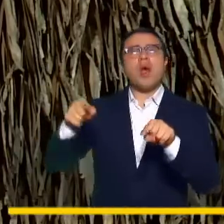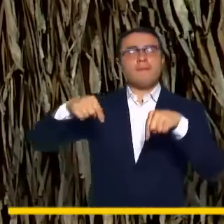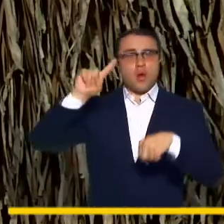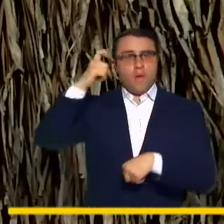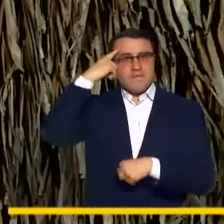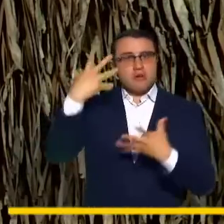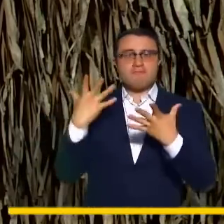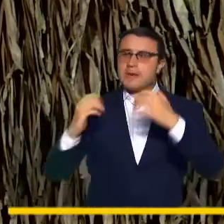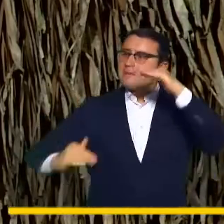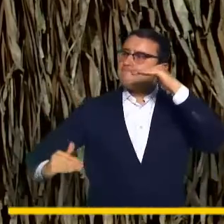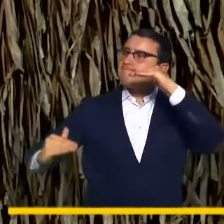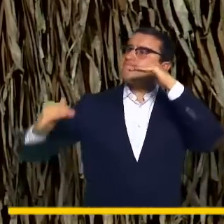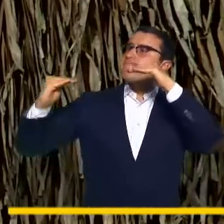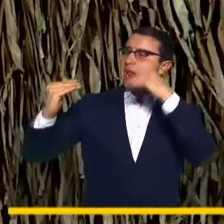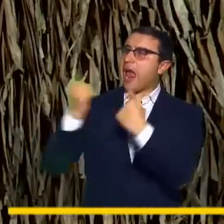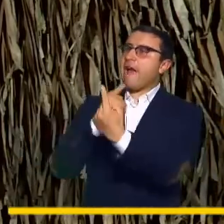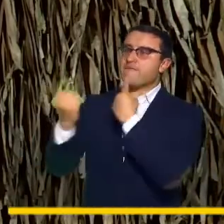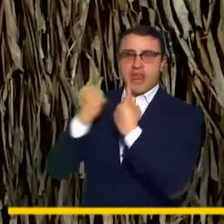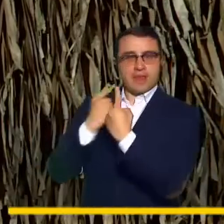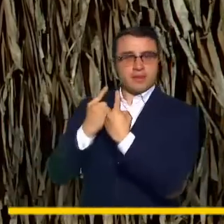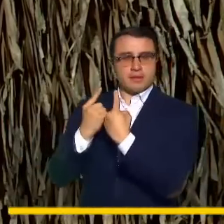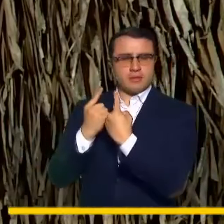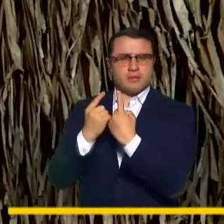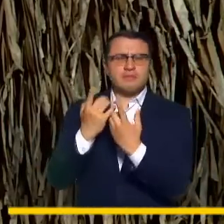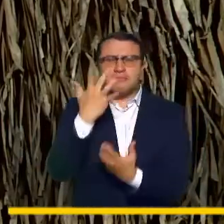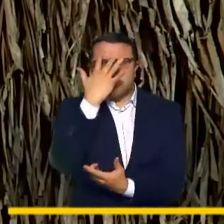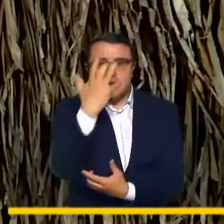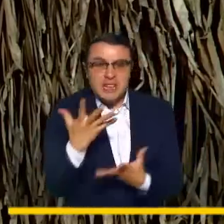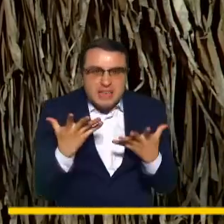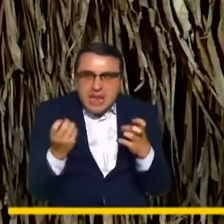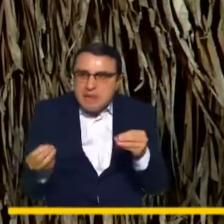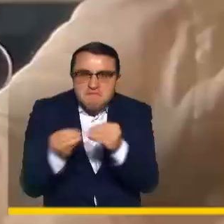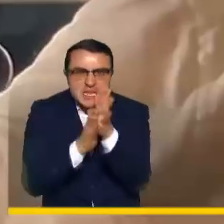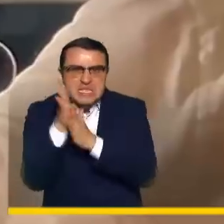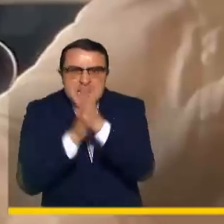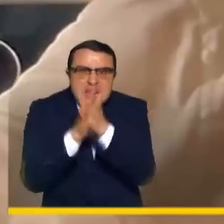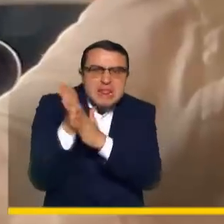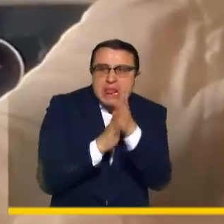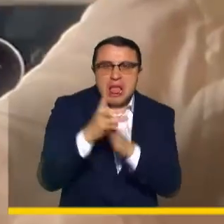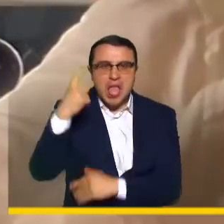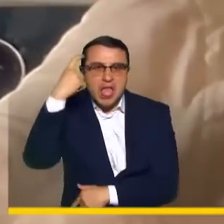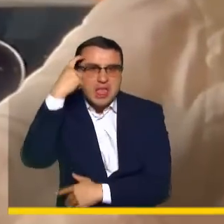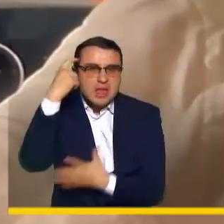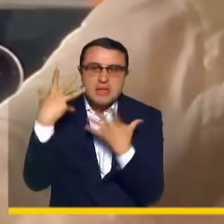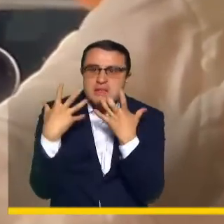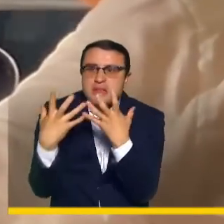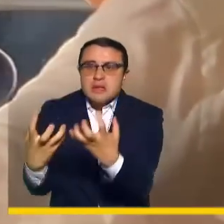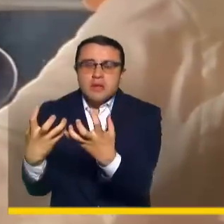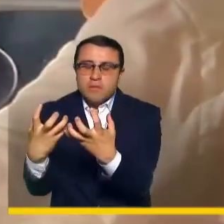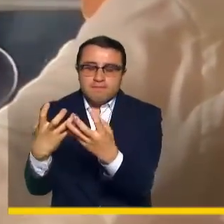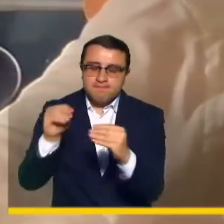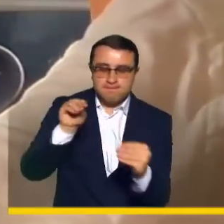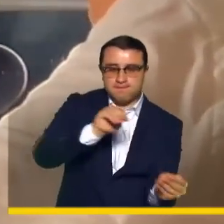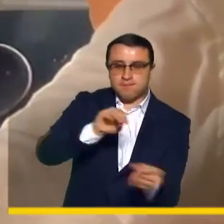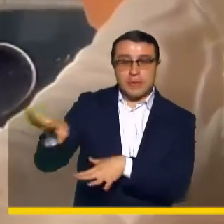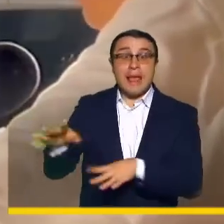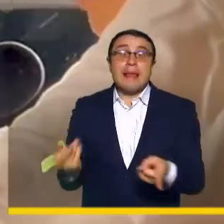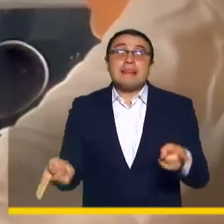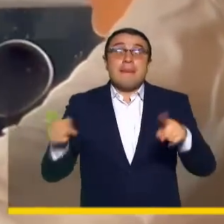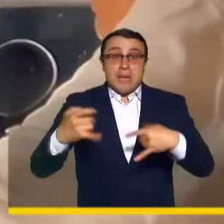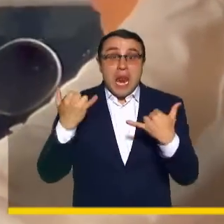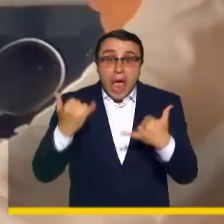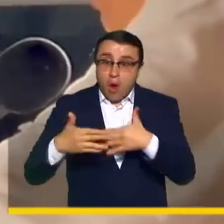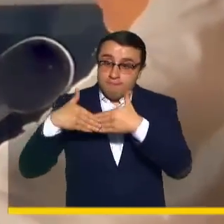tú. Porque al mismo tiempo que hay que dejar la codicia, ha llegado también un tiempo en donde hay